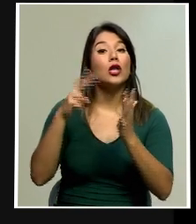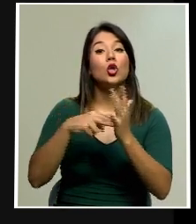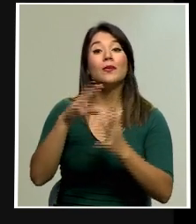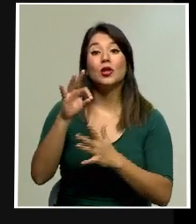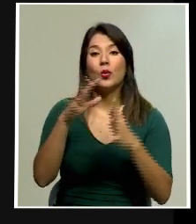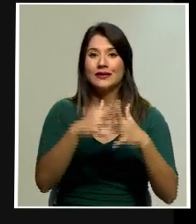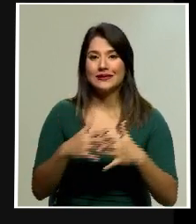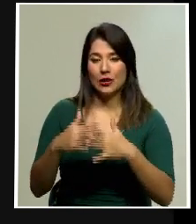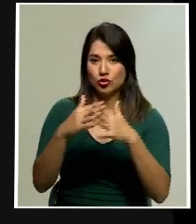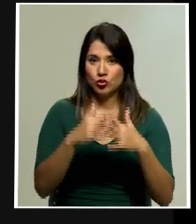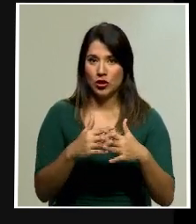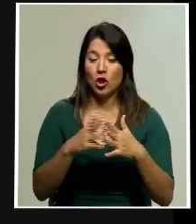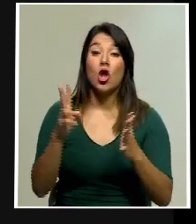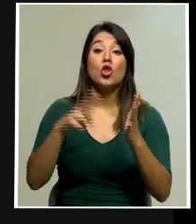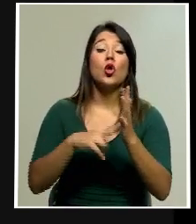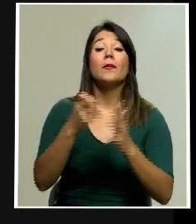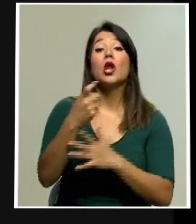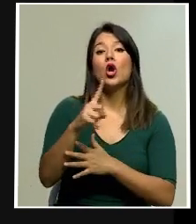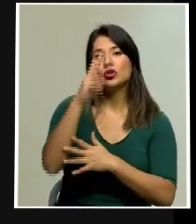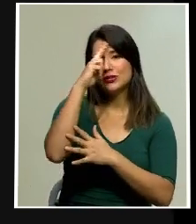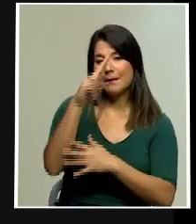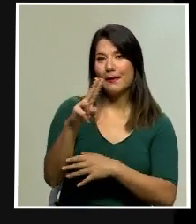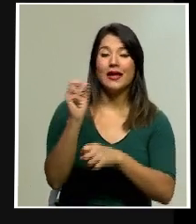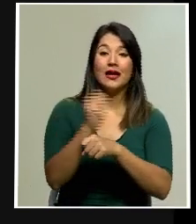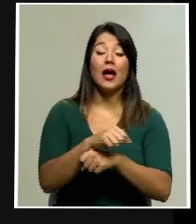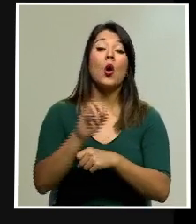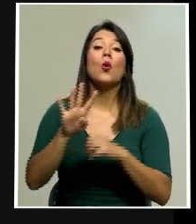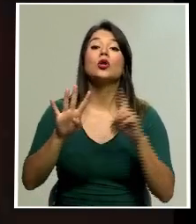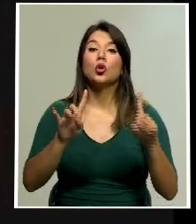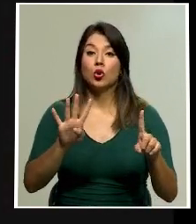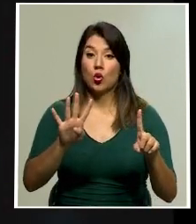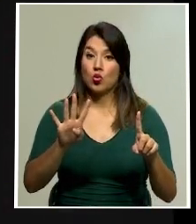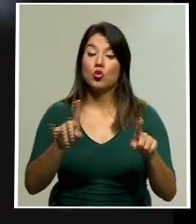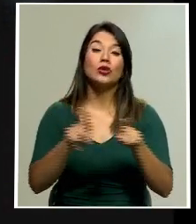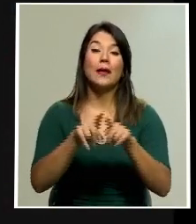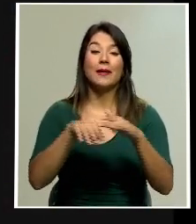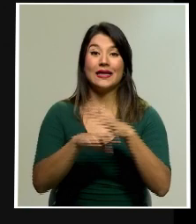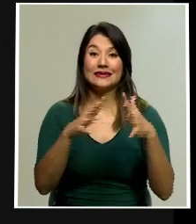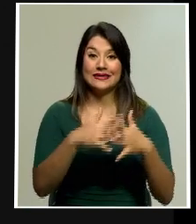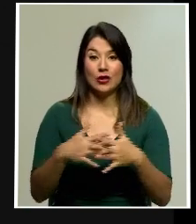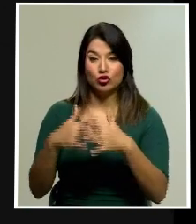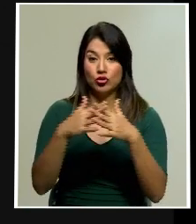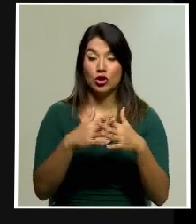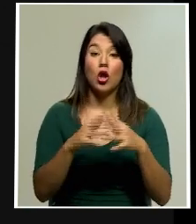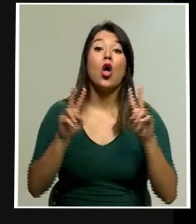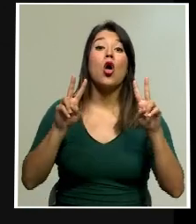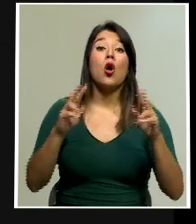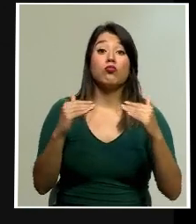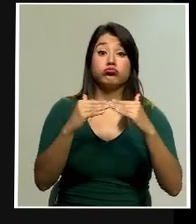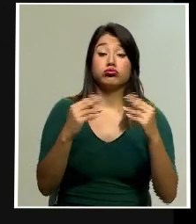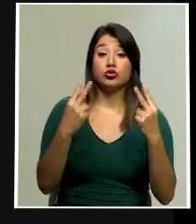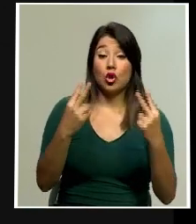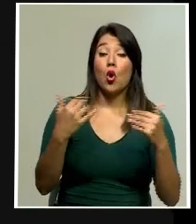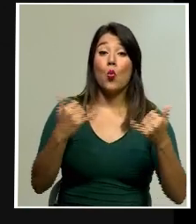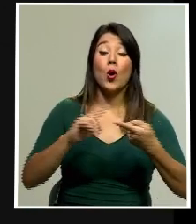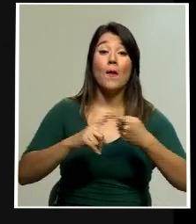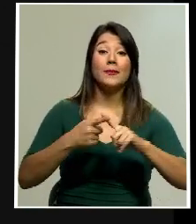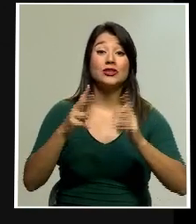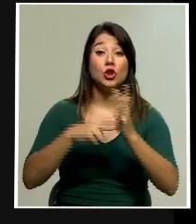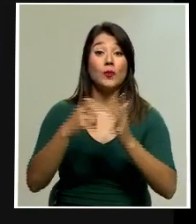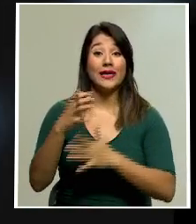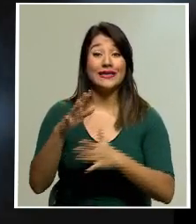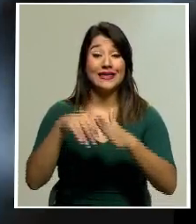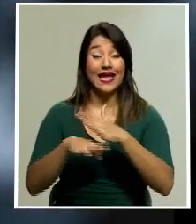Estados Unidos. En el 2011, México nos ganó 4-1 también en Estados Unidos. 2-2 en un amistoso en el 2015 en